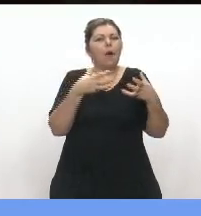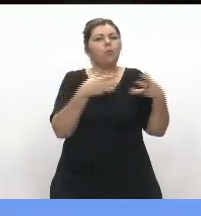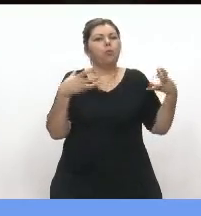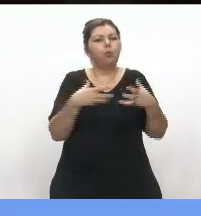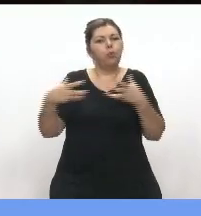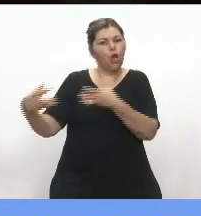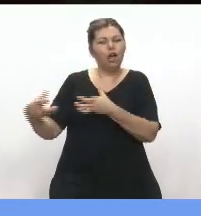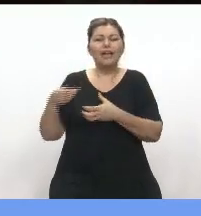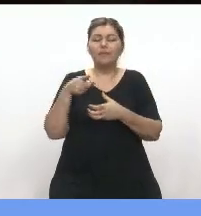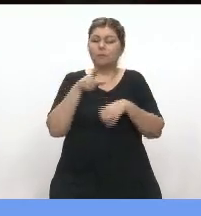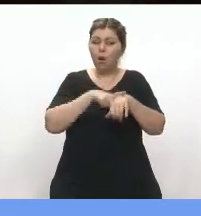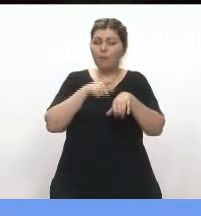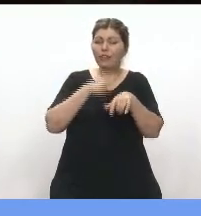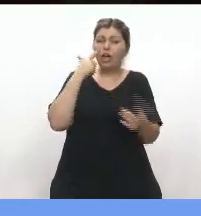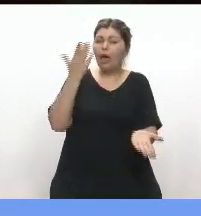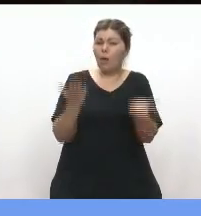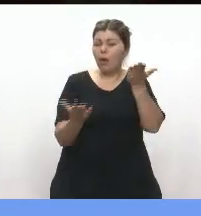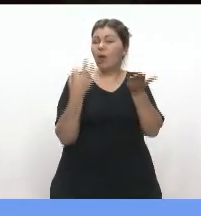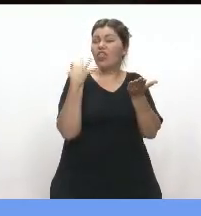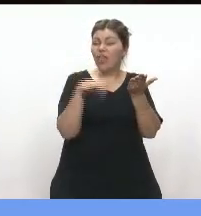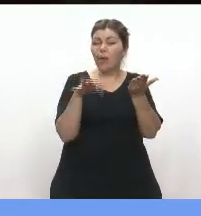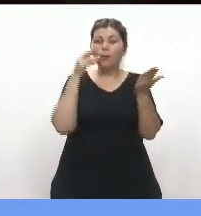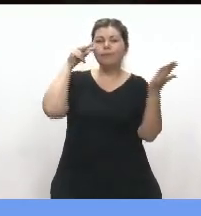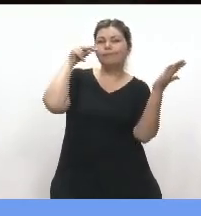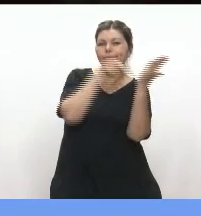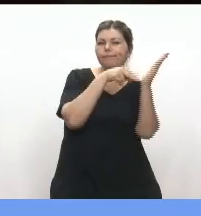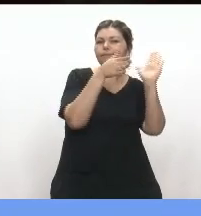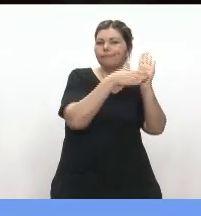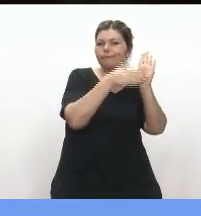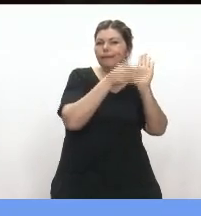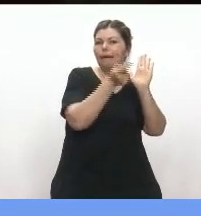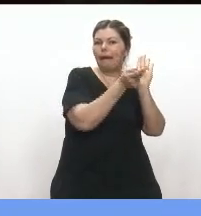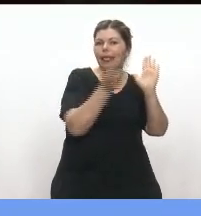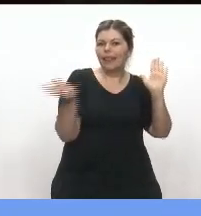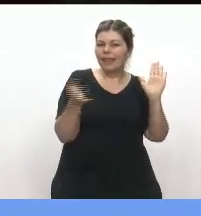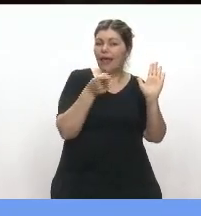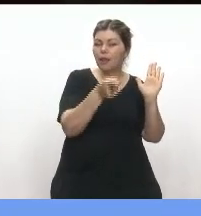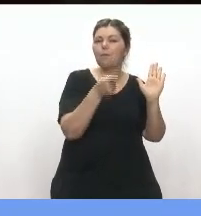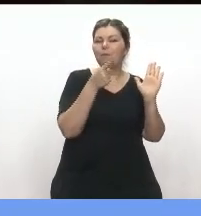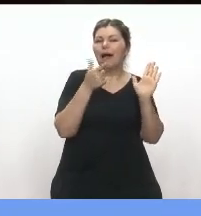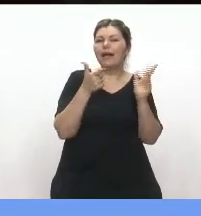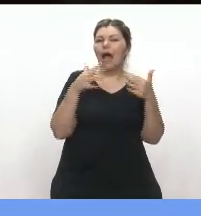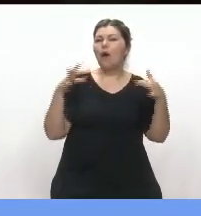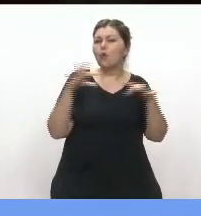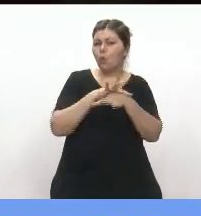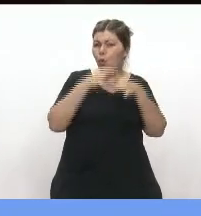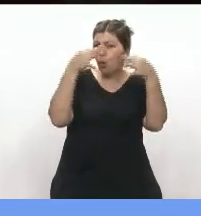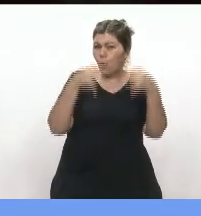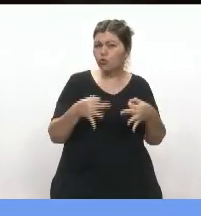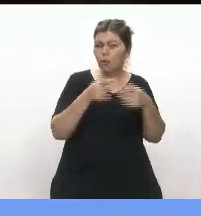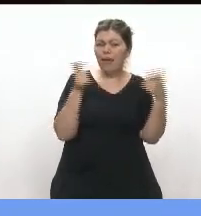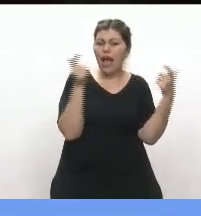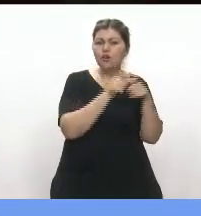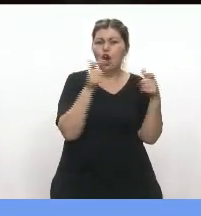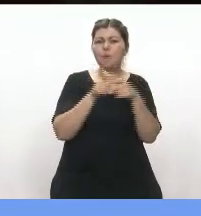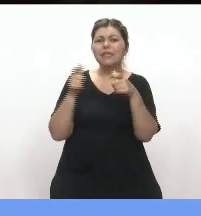con esta proporción para que sea una distribución justa. Y para que, aparte de eso, puedan funcionar las comisiones. Porque si no se respeta